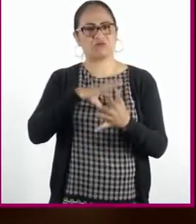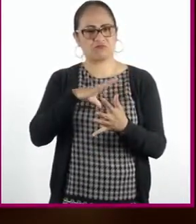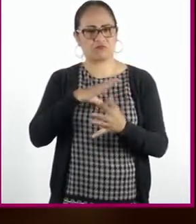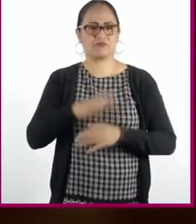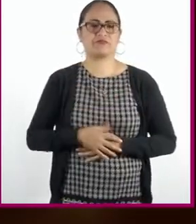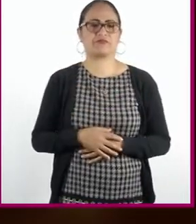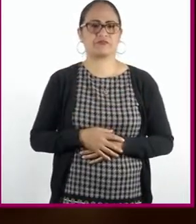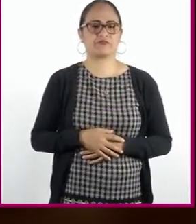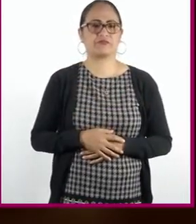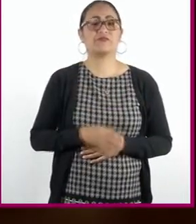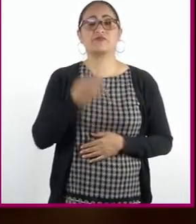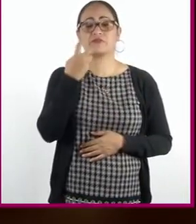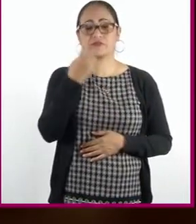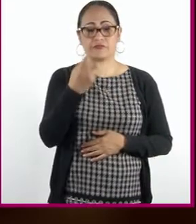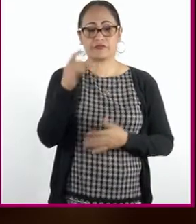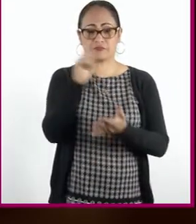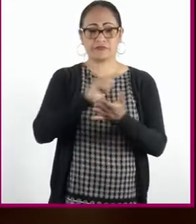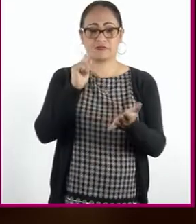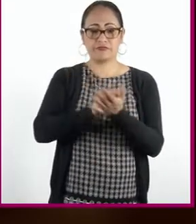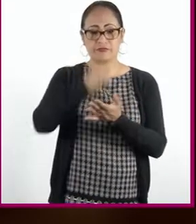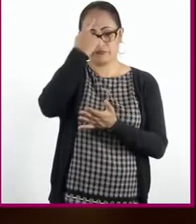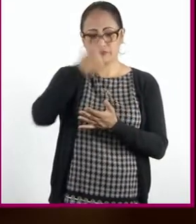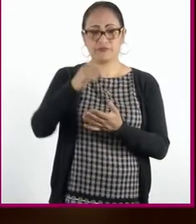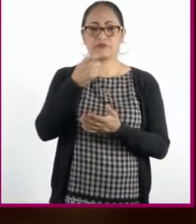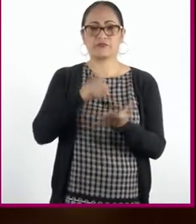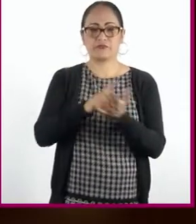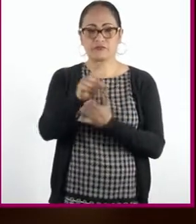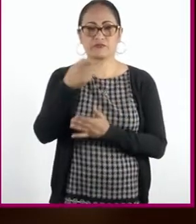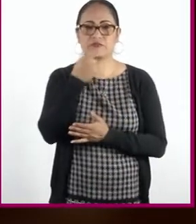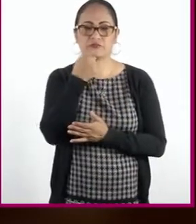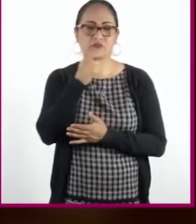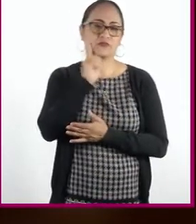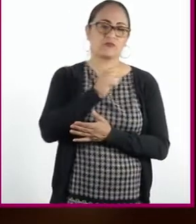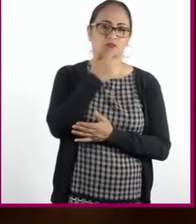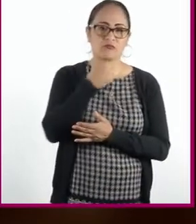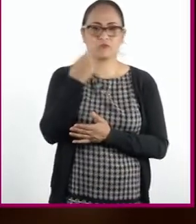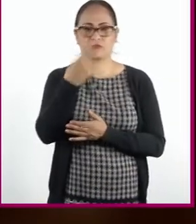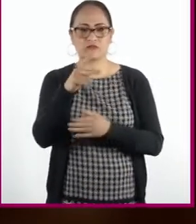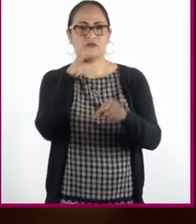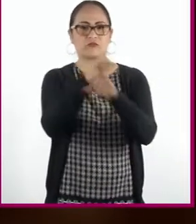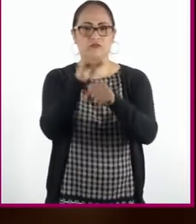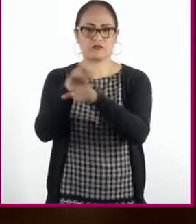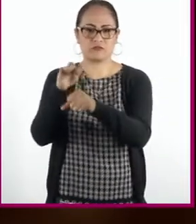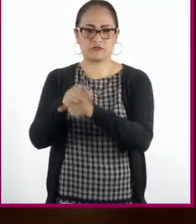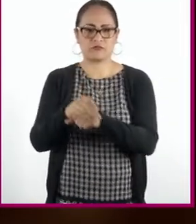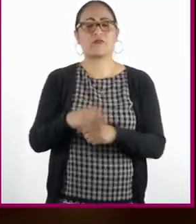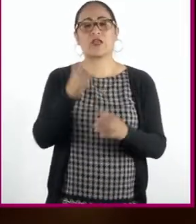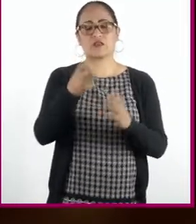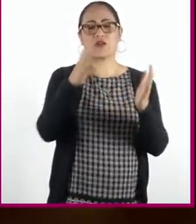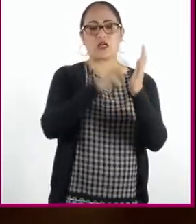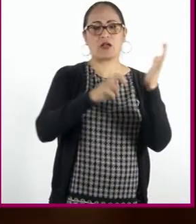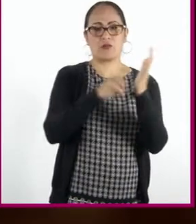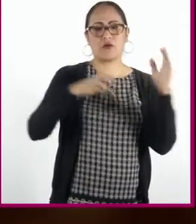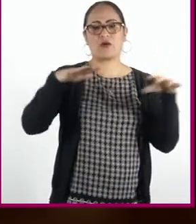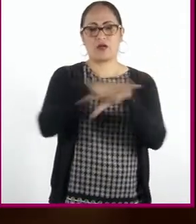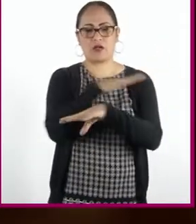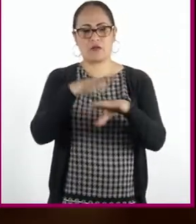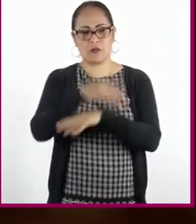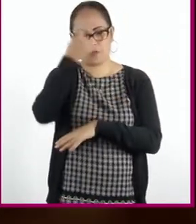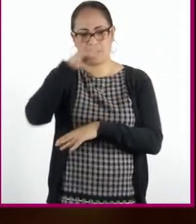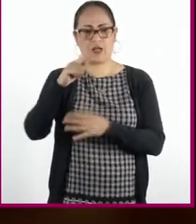la Ley para la Protección de los Derechos de las Niñas, Niños y Adolescentes, que fue derogada para dar pie a la Ley General de